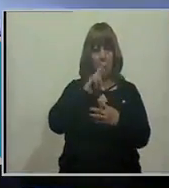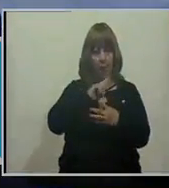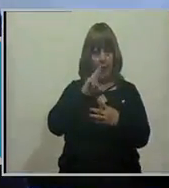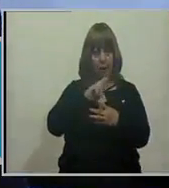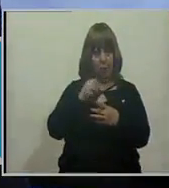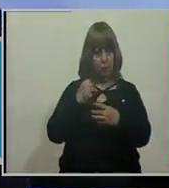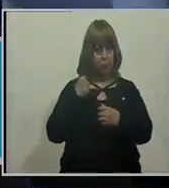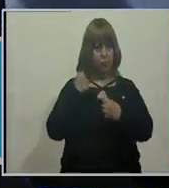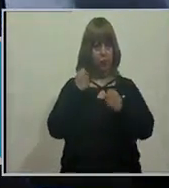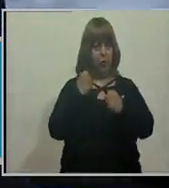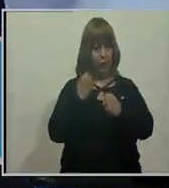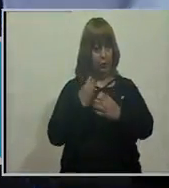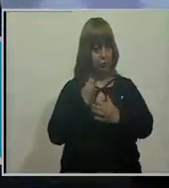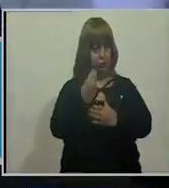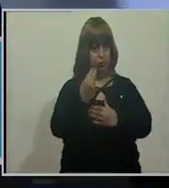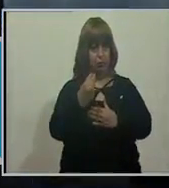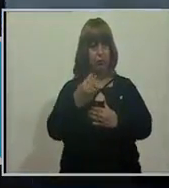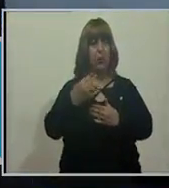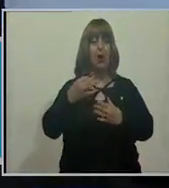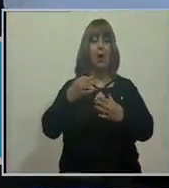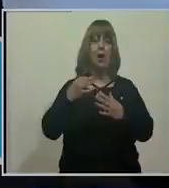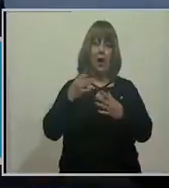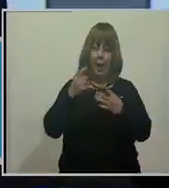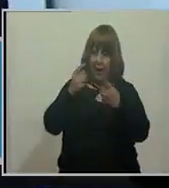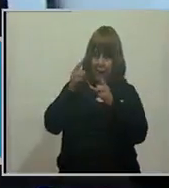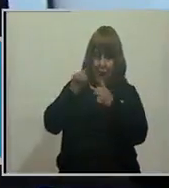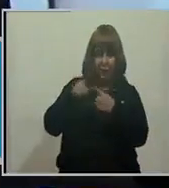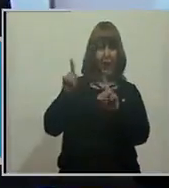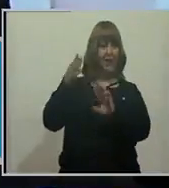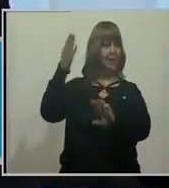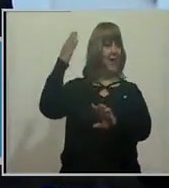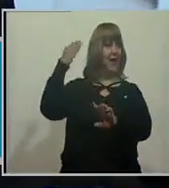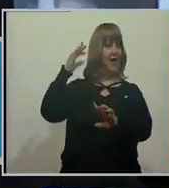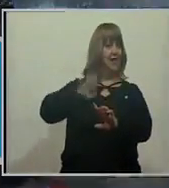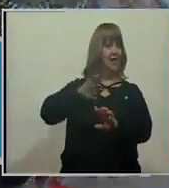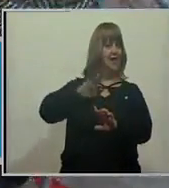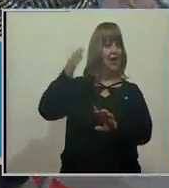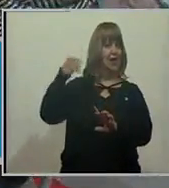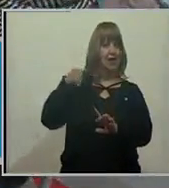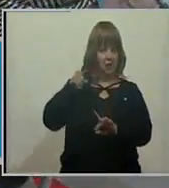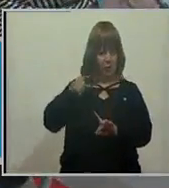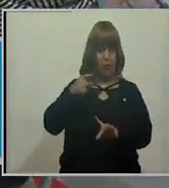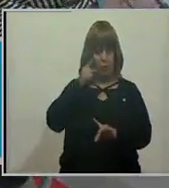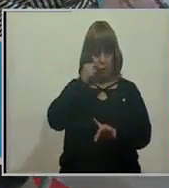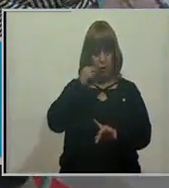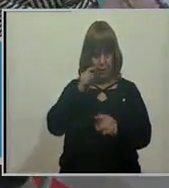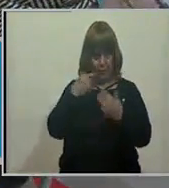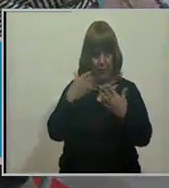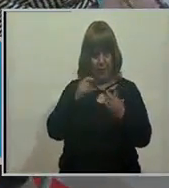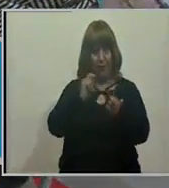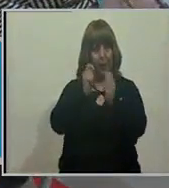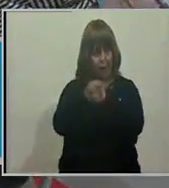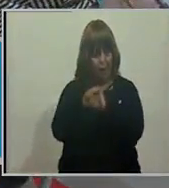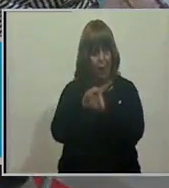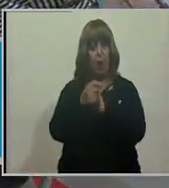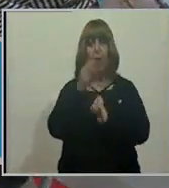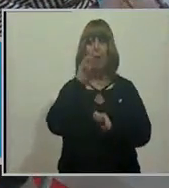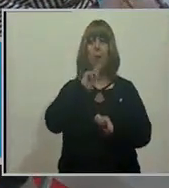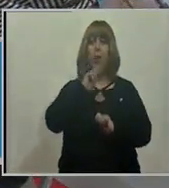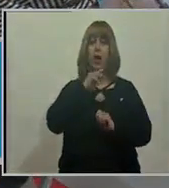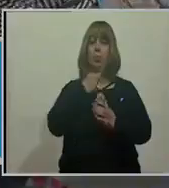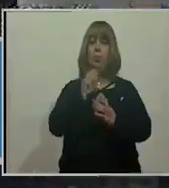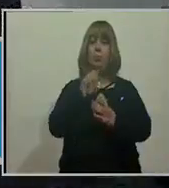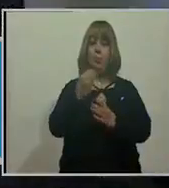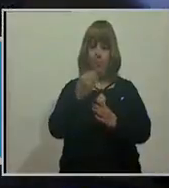te diría, ¿no? Sí. Esto del empoderamiento de la mujer, sí. Del lugar que estamos ocupando las mujeres. ¿Sentís que la política también ha cambiado, que se le está dando Se le voz? Está